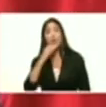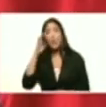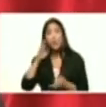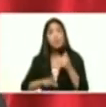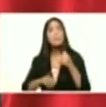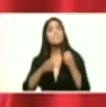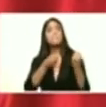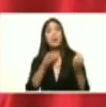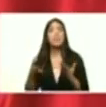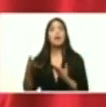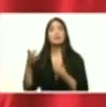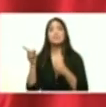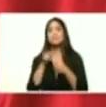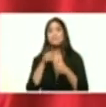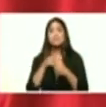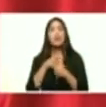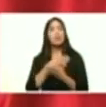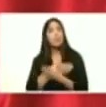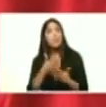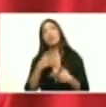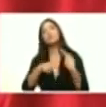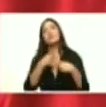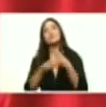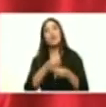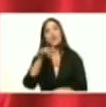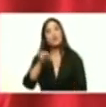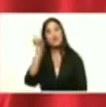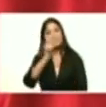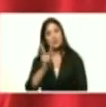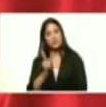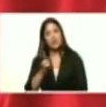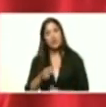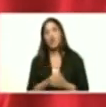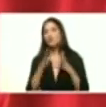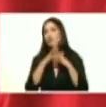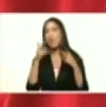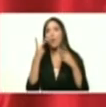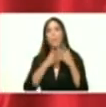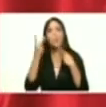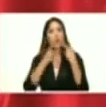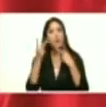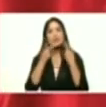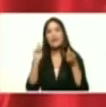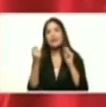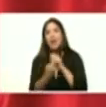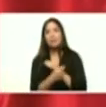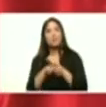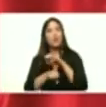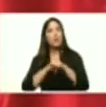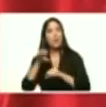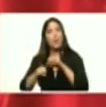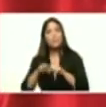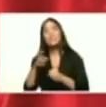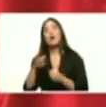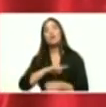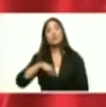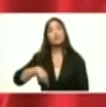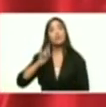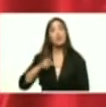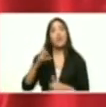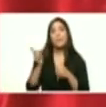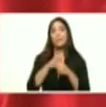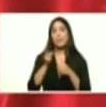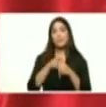para darle prioridad, a los que estén dispuestos, a producirlo en Venezuela, todo lo que sea, la política de sustitución, de importaciones, para nosotros, debe ser